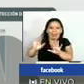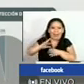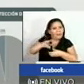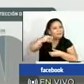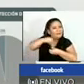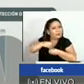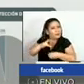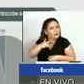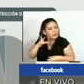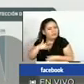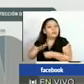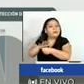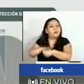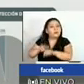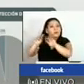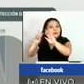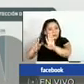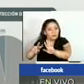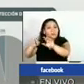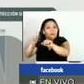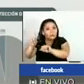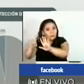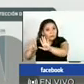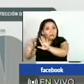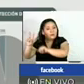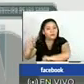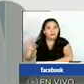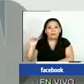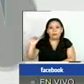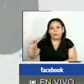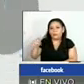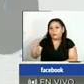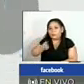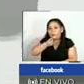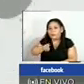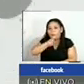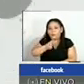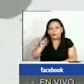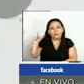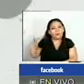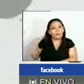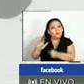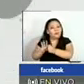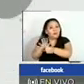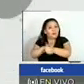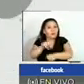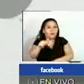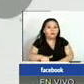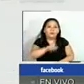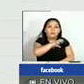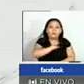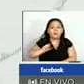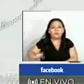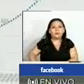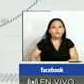se encuentran 762. Estos son los casos de COVID-19 en El Salvador.